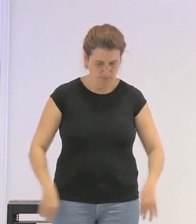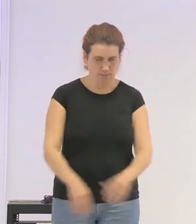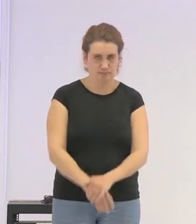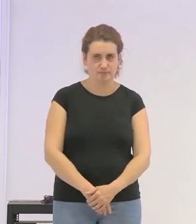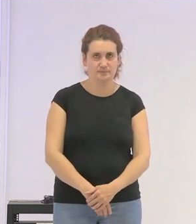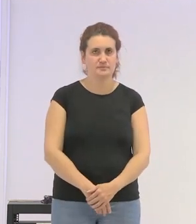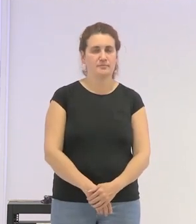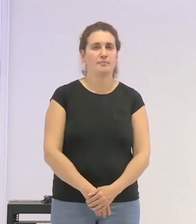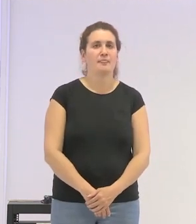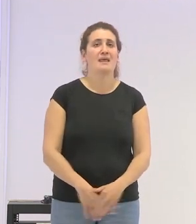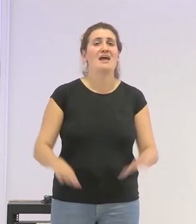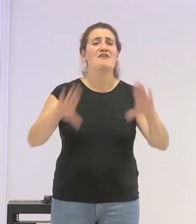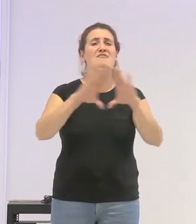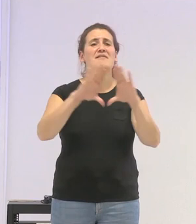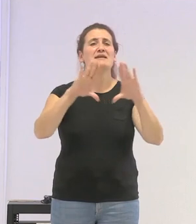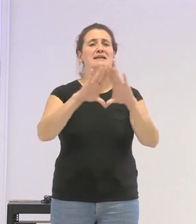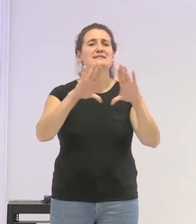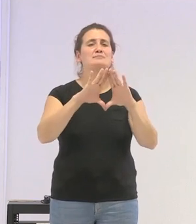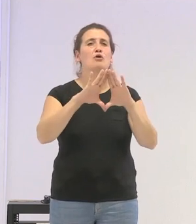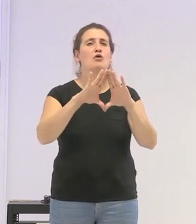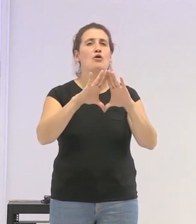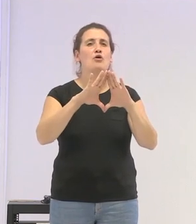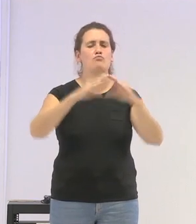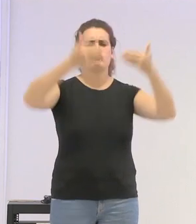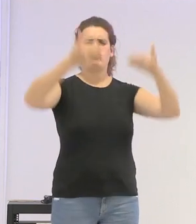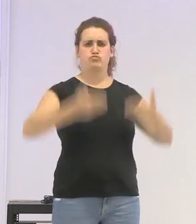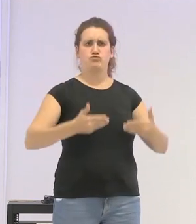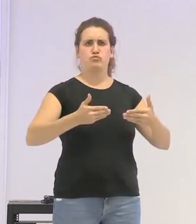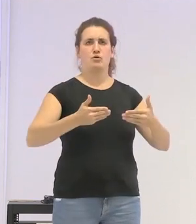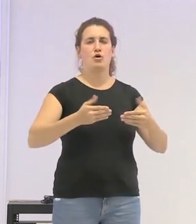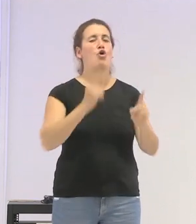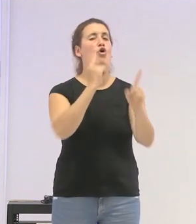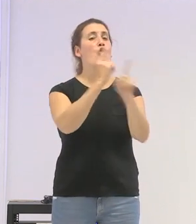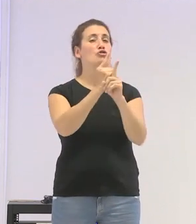¿Es el feminismo un muro de contención contra la extrema derecha? Bueno,